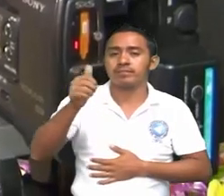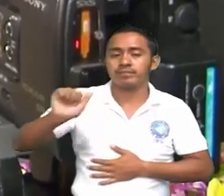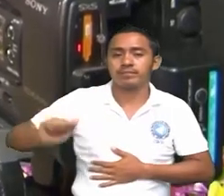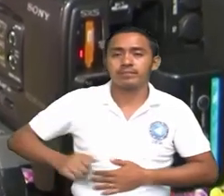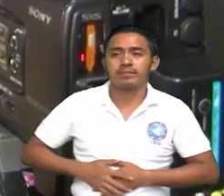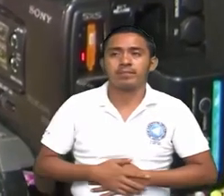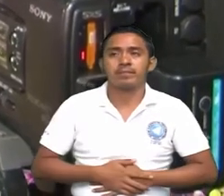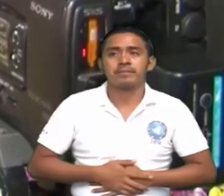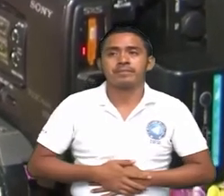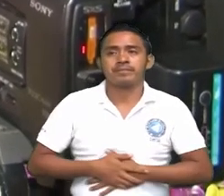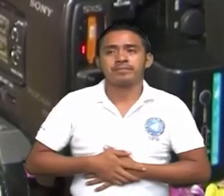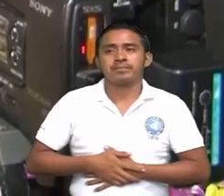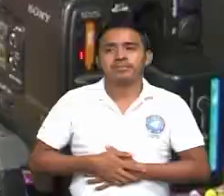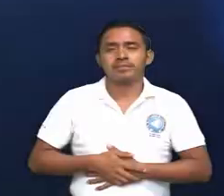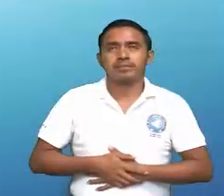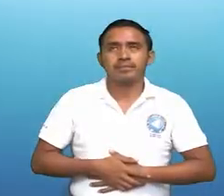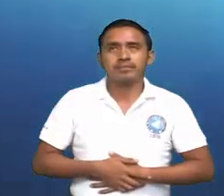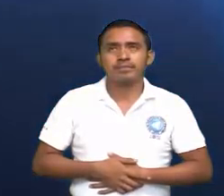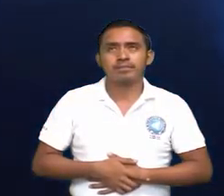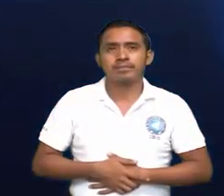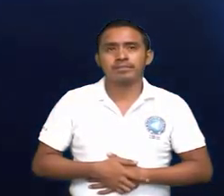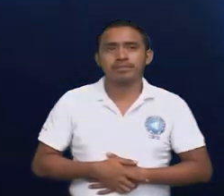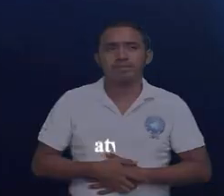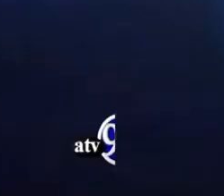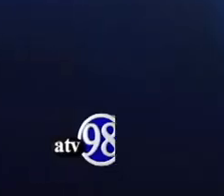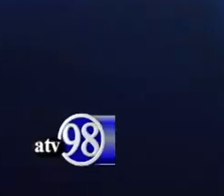les informó Vanessa Paz.